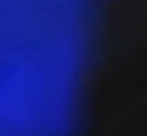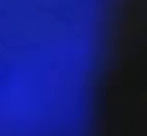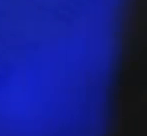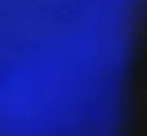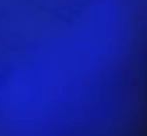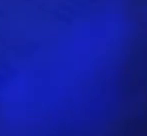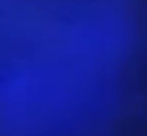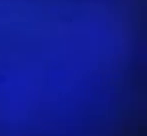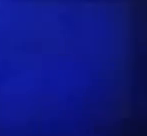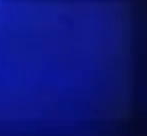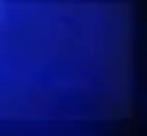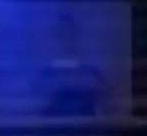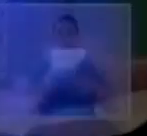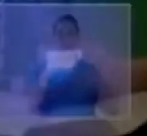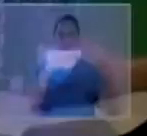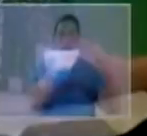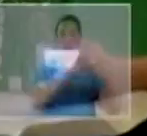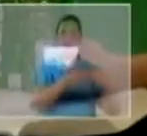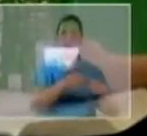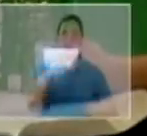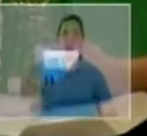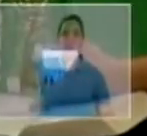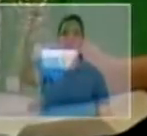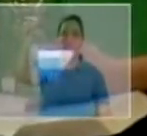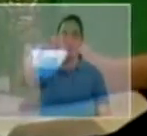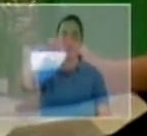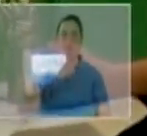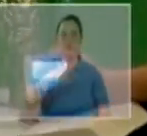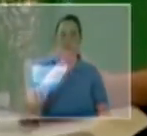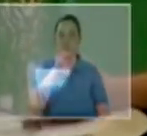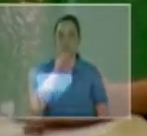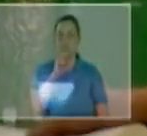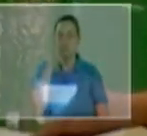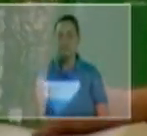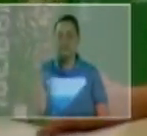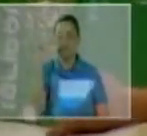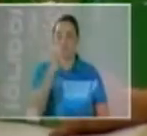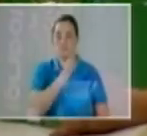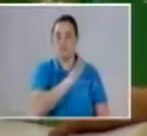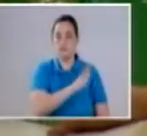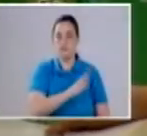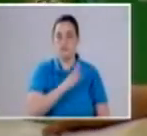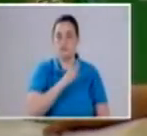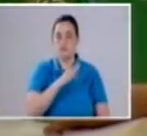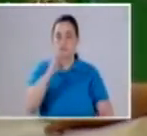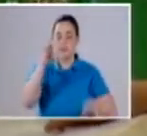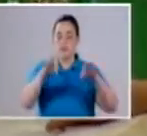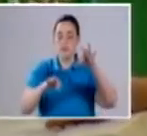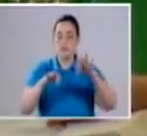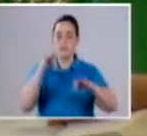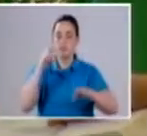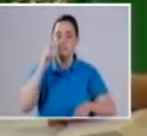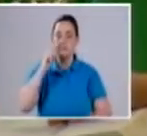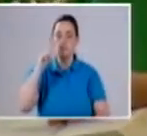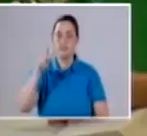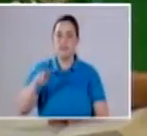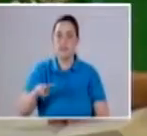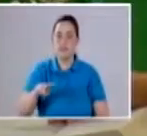Porque el fruto de la luz consiste en toda bondad, justicia y